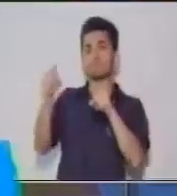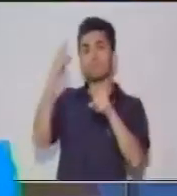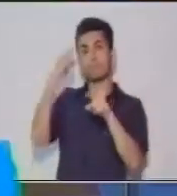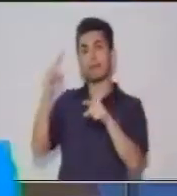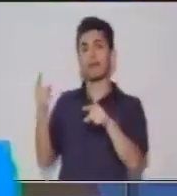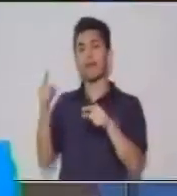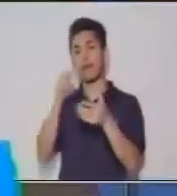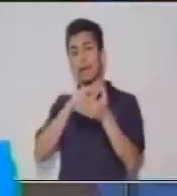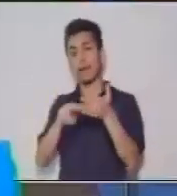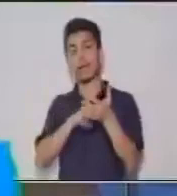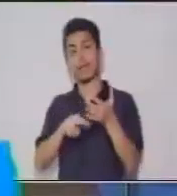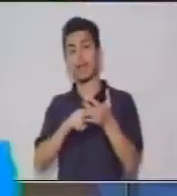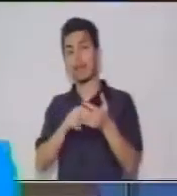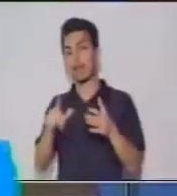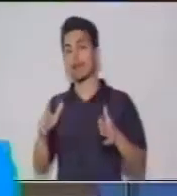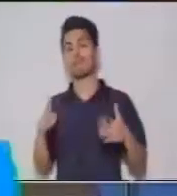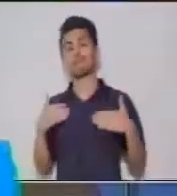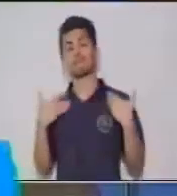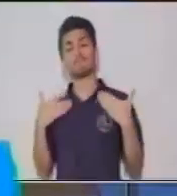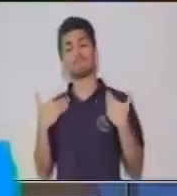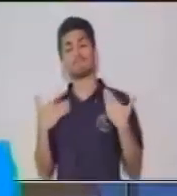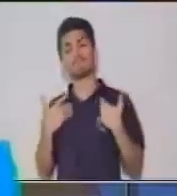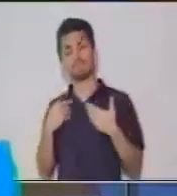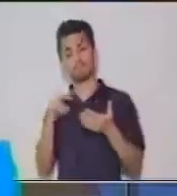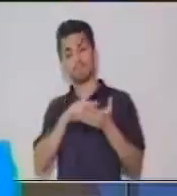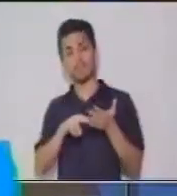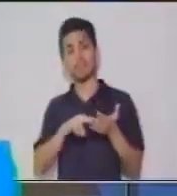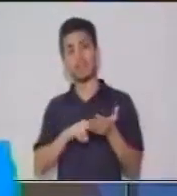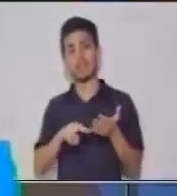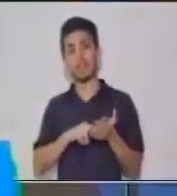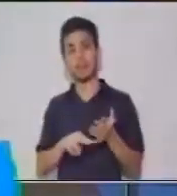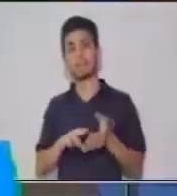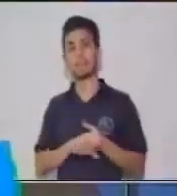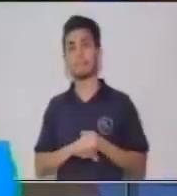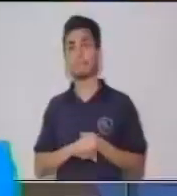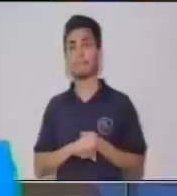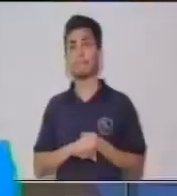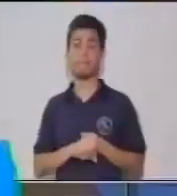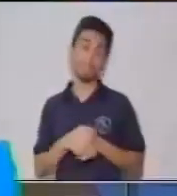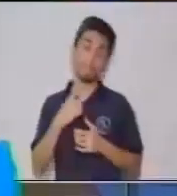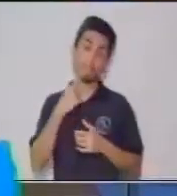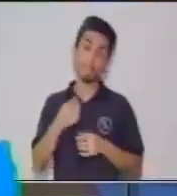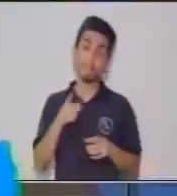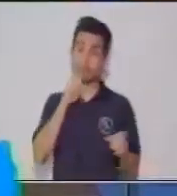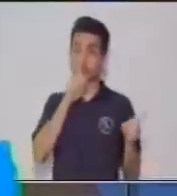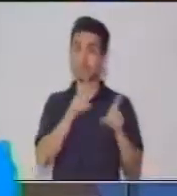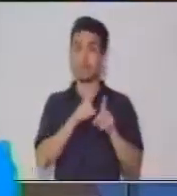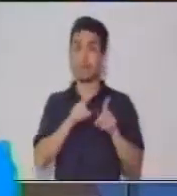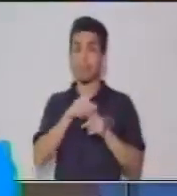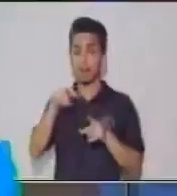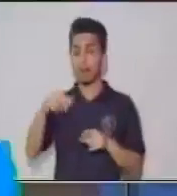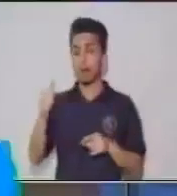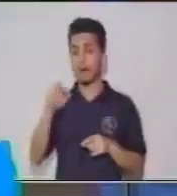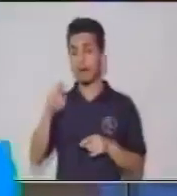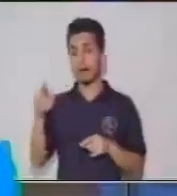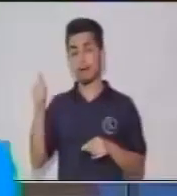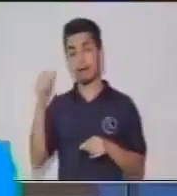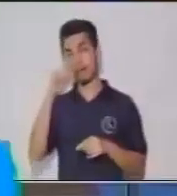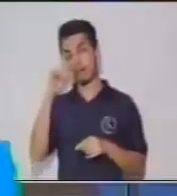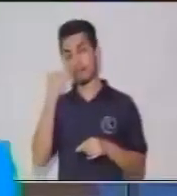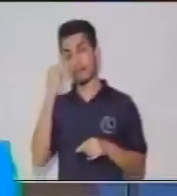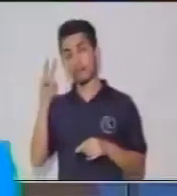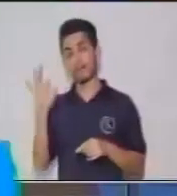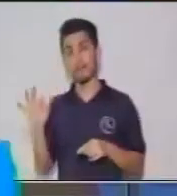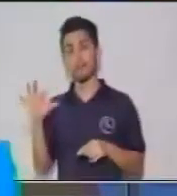lector tenga ese placer con la lectura, se pueda encontrar, y nos dice también que el texto narrativo lo